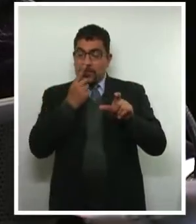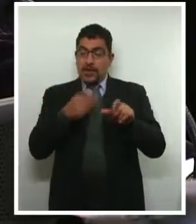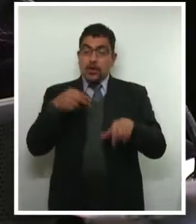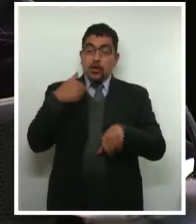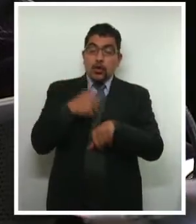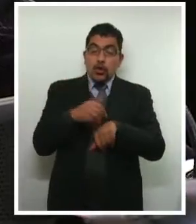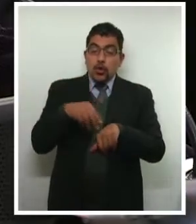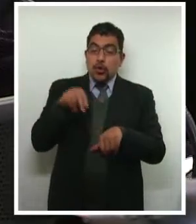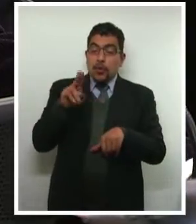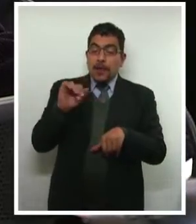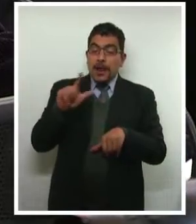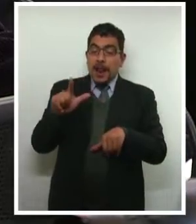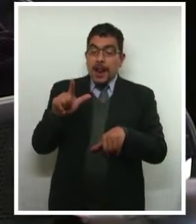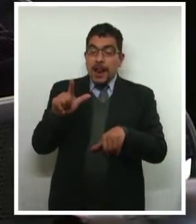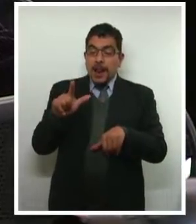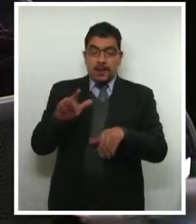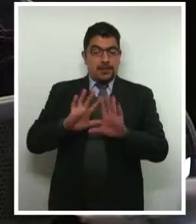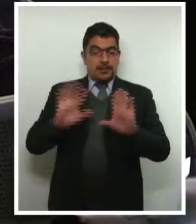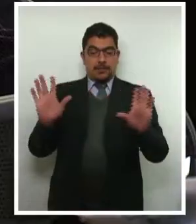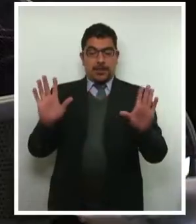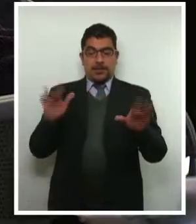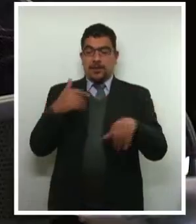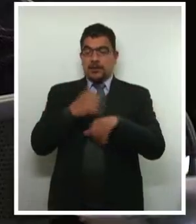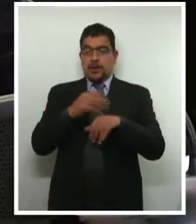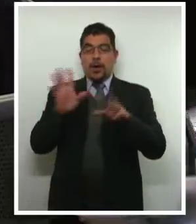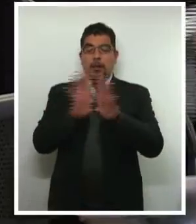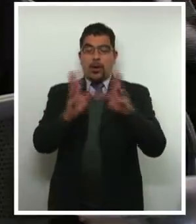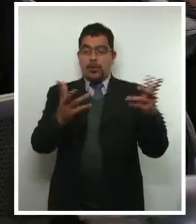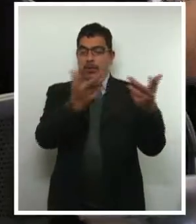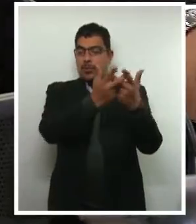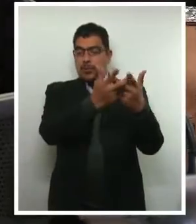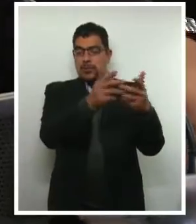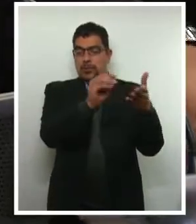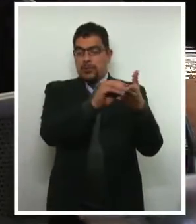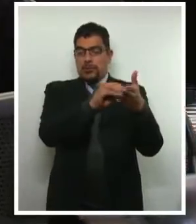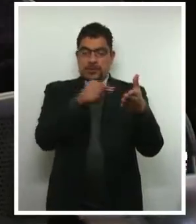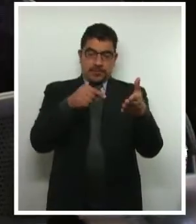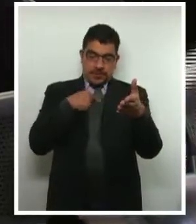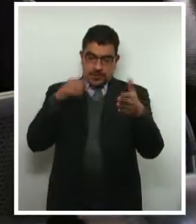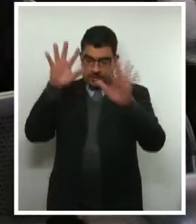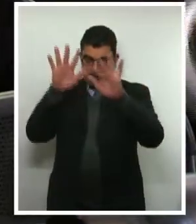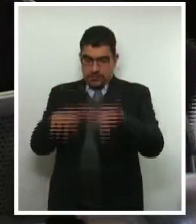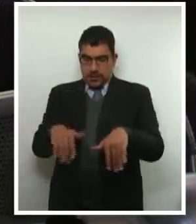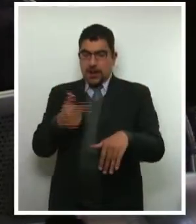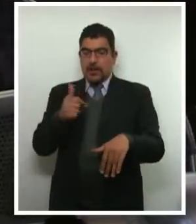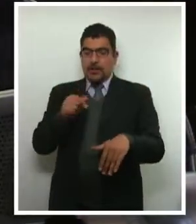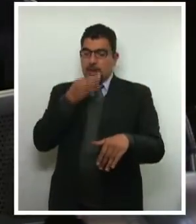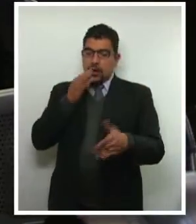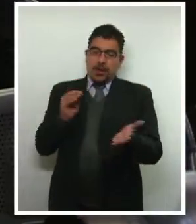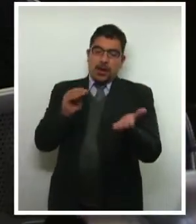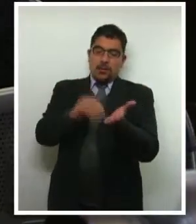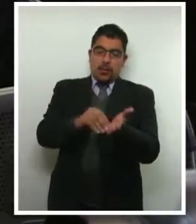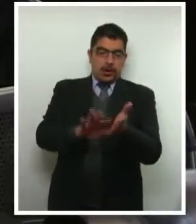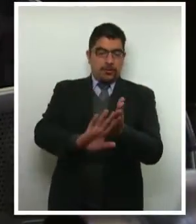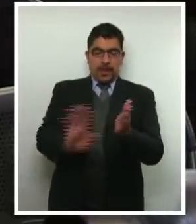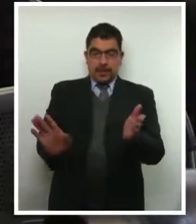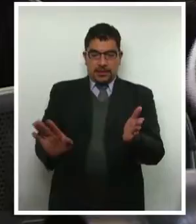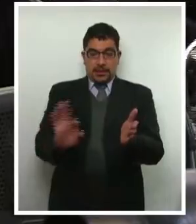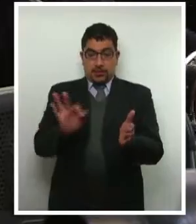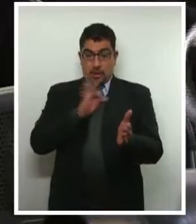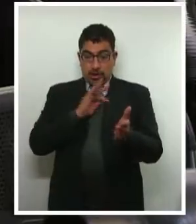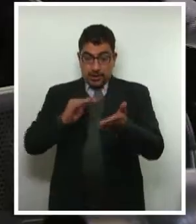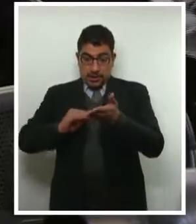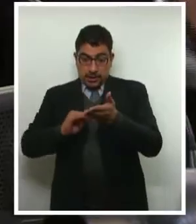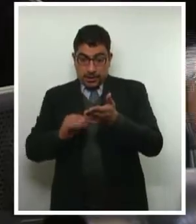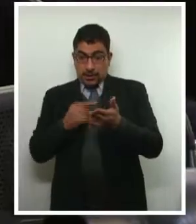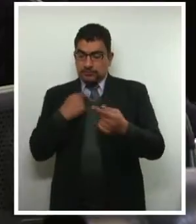numeral. Son en realidad cosas de armonización, pero como ya venía en la Gaceta, por eso lo observé. Muy bien. Si se puede omitir